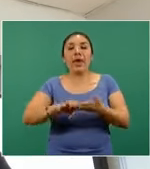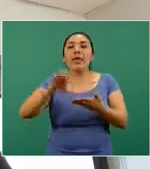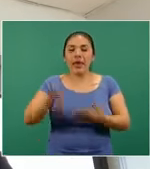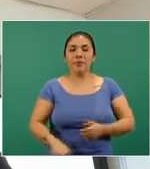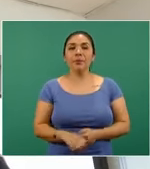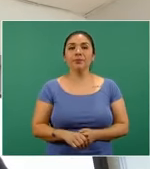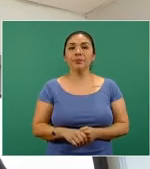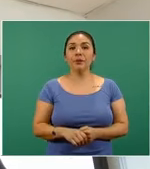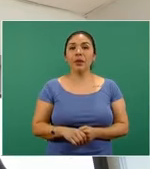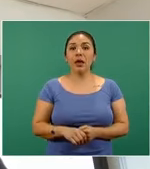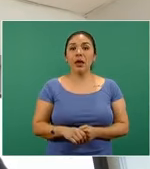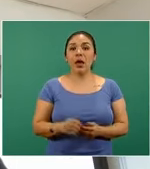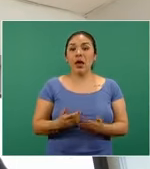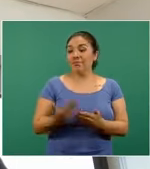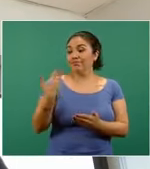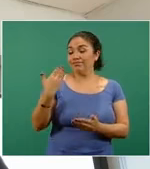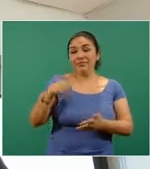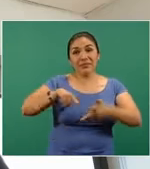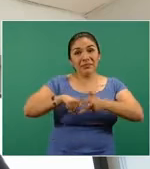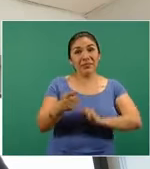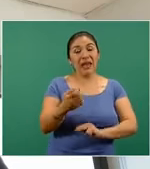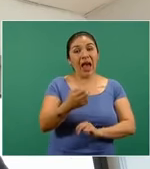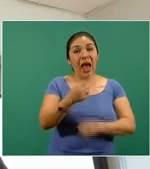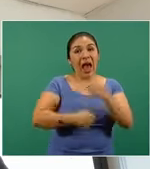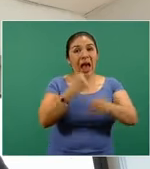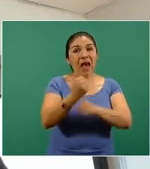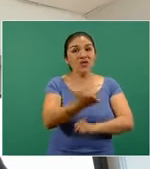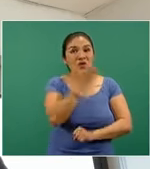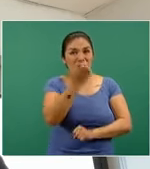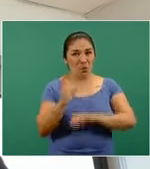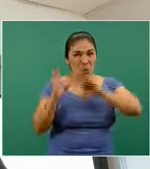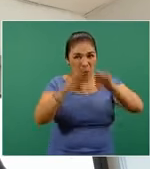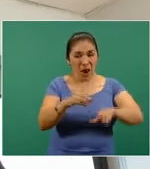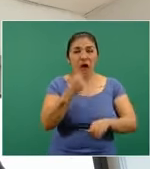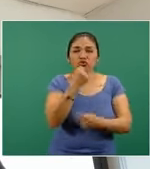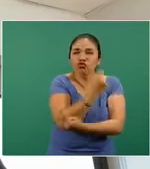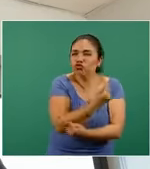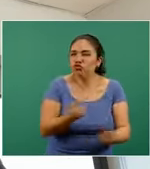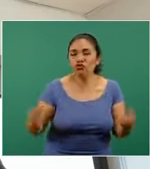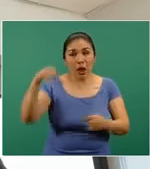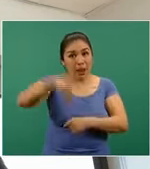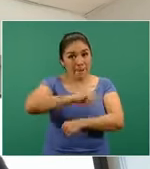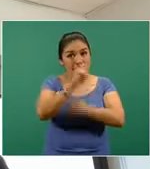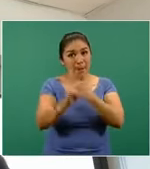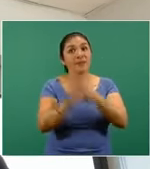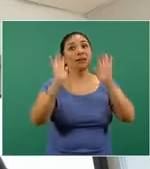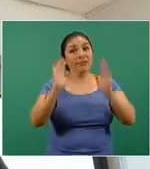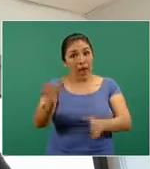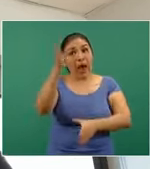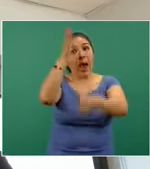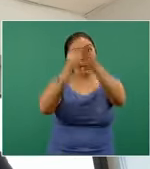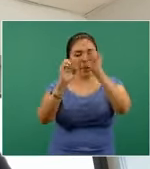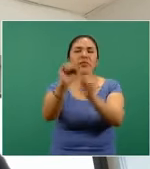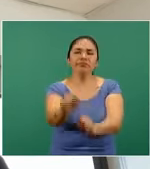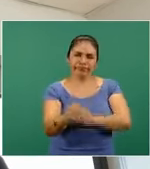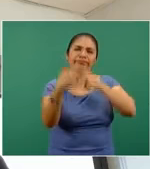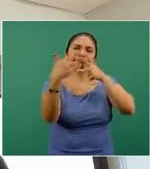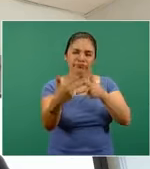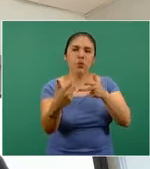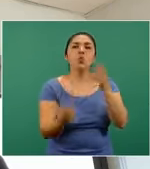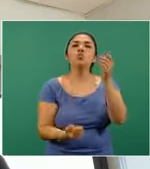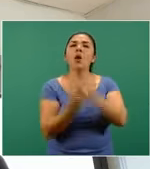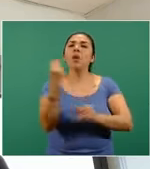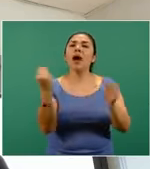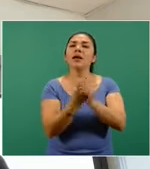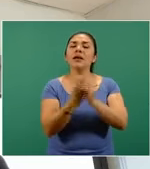a partir del anterior ciclo escolar, niñas y niños de todo el país aprenden a distancia la nueva asignatura